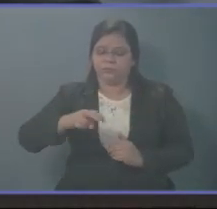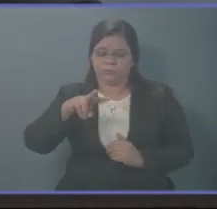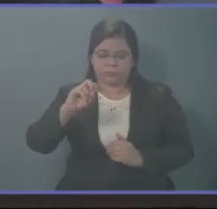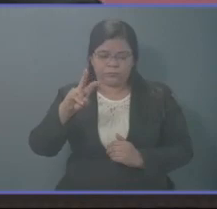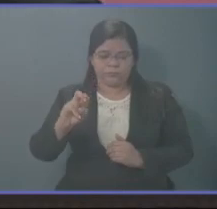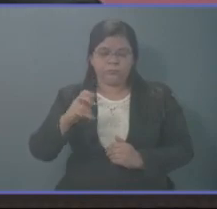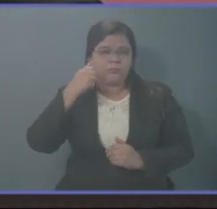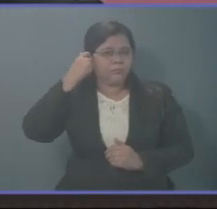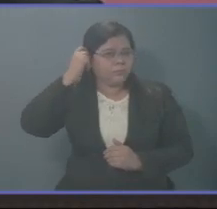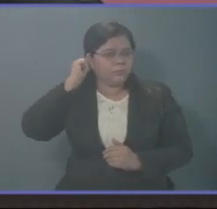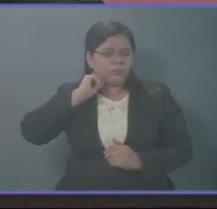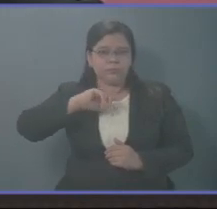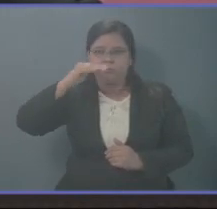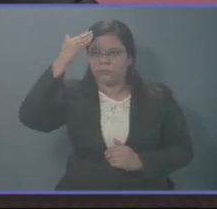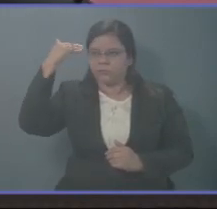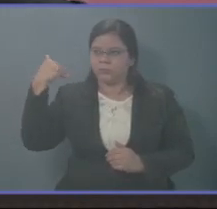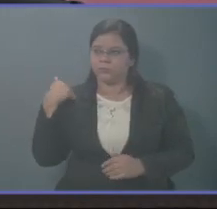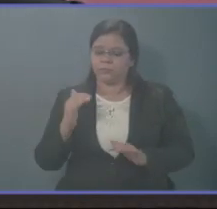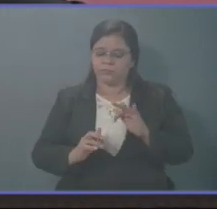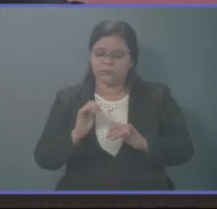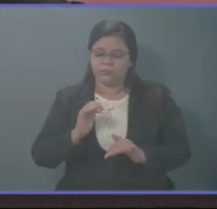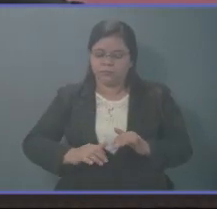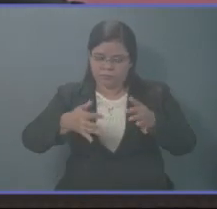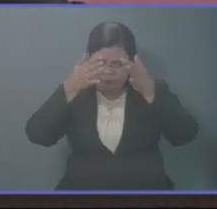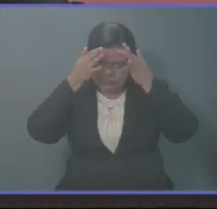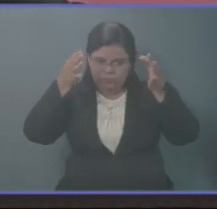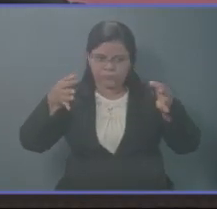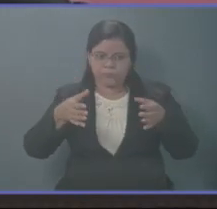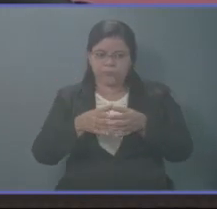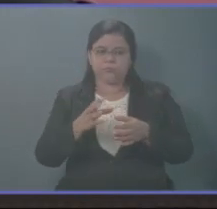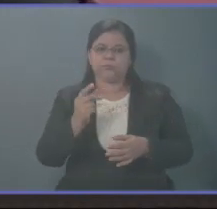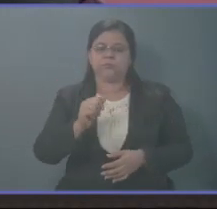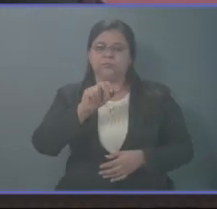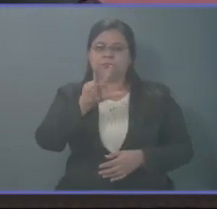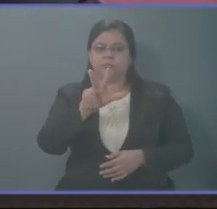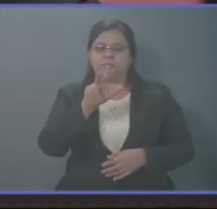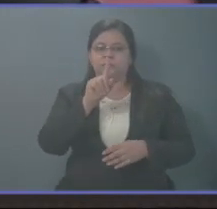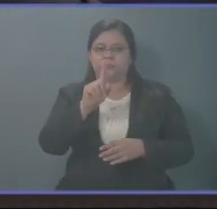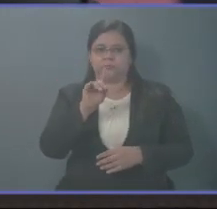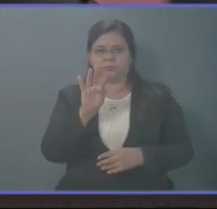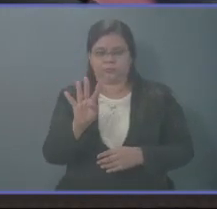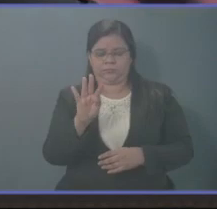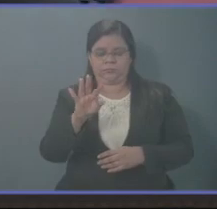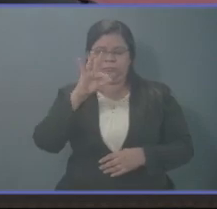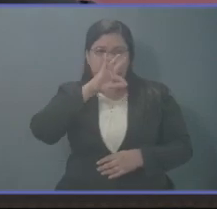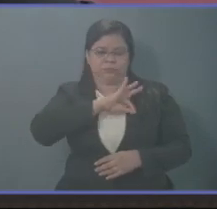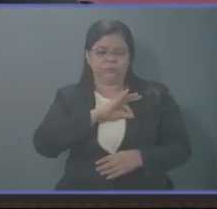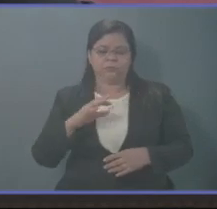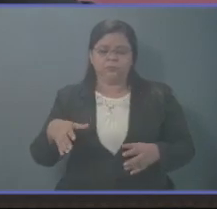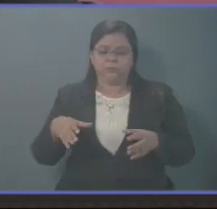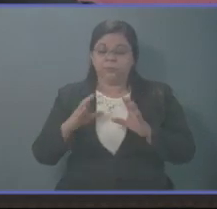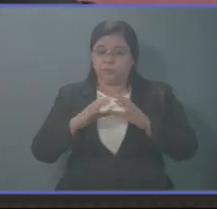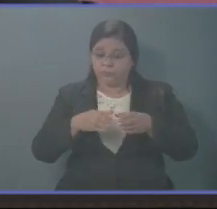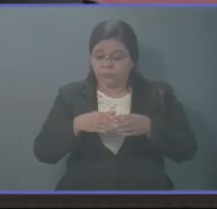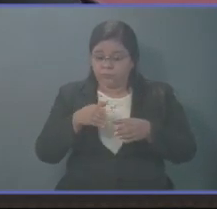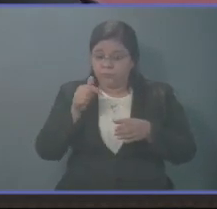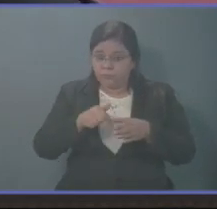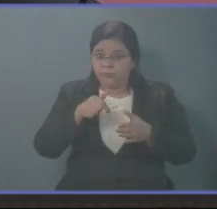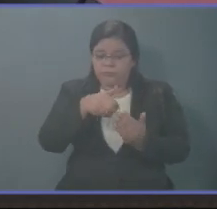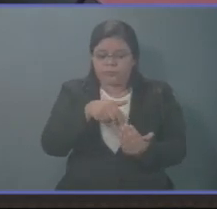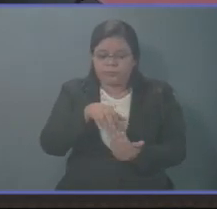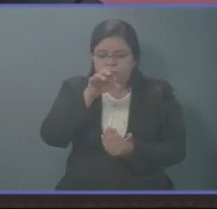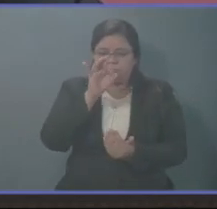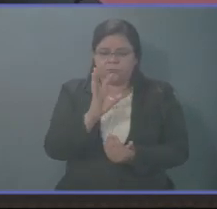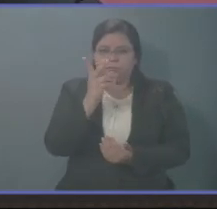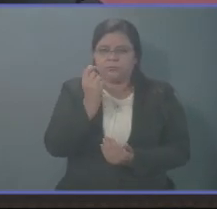secretarios de la Asamblea Legislativa presente, dictamen número 314 favorable. La Comisión de Hacienda y Especial del Presupuesto se refiere al expediente